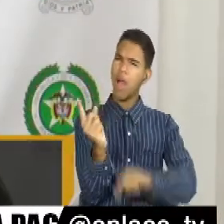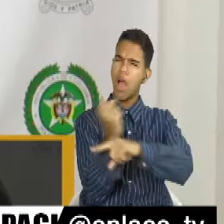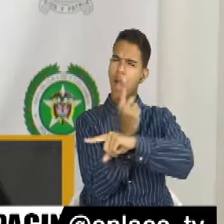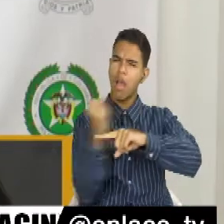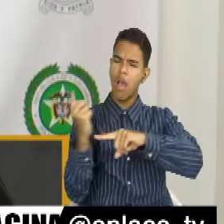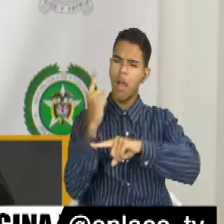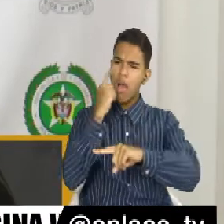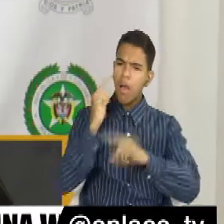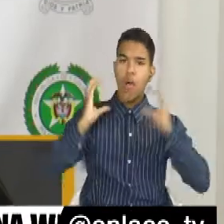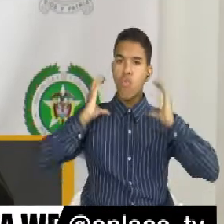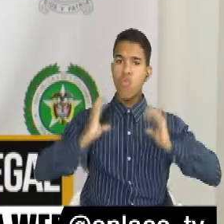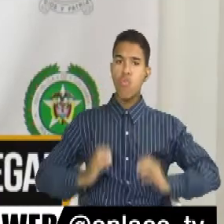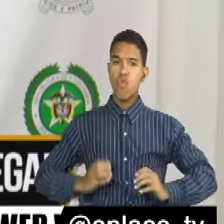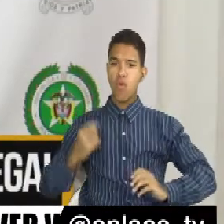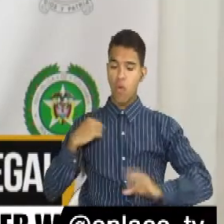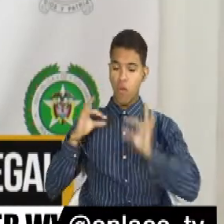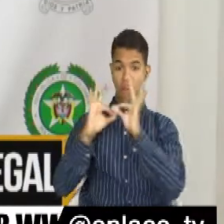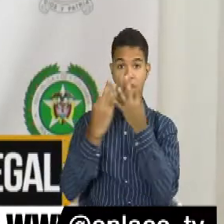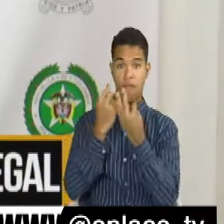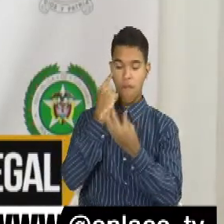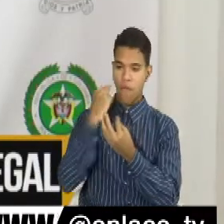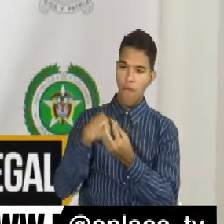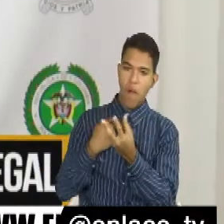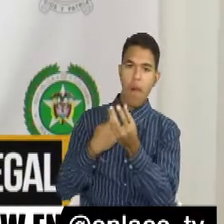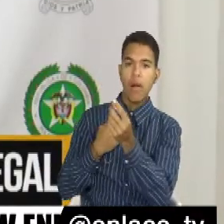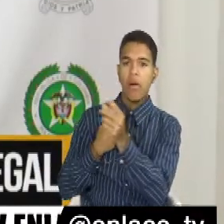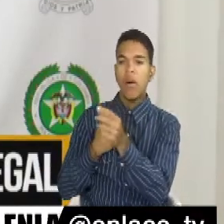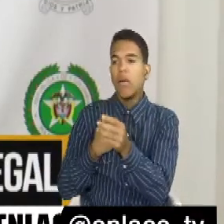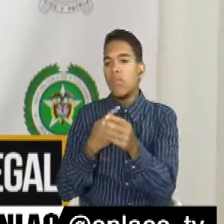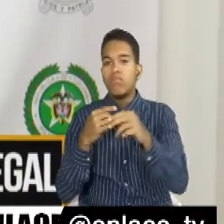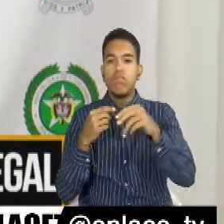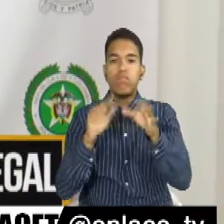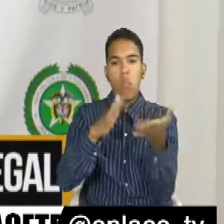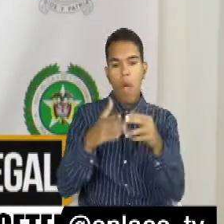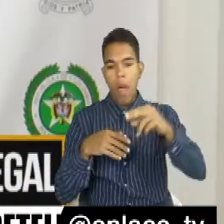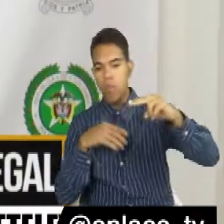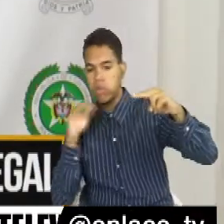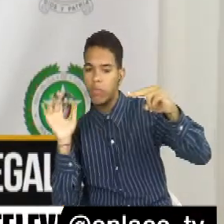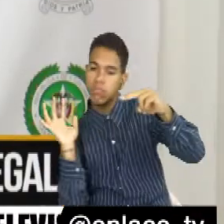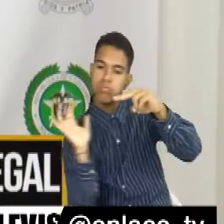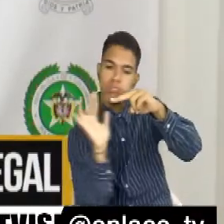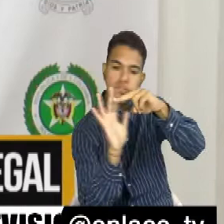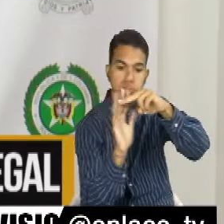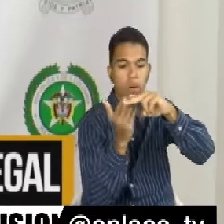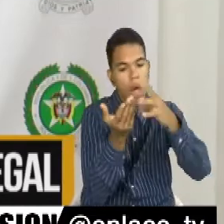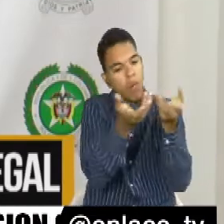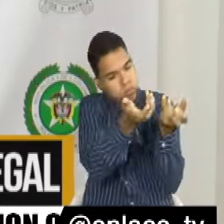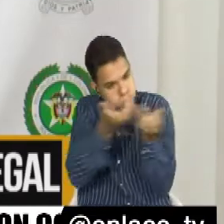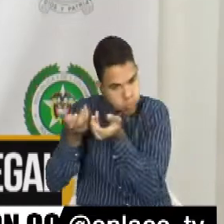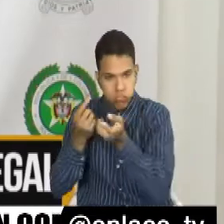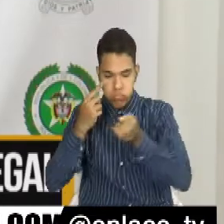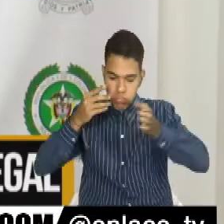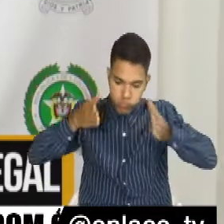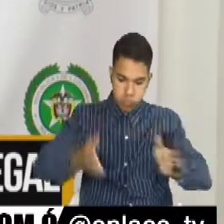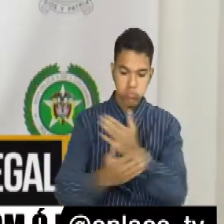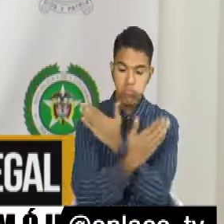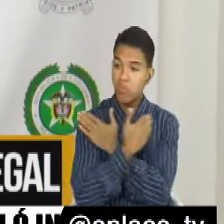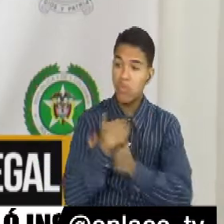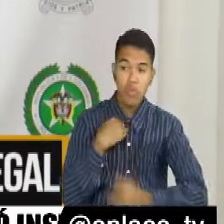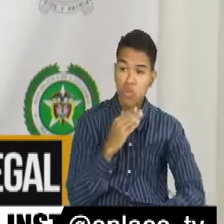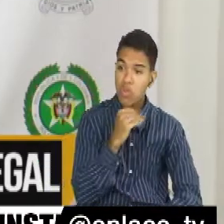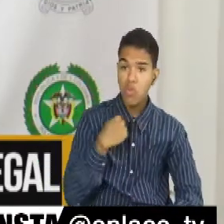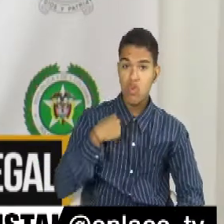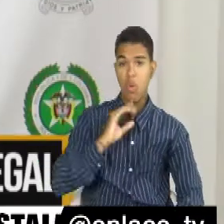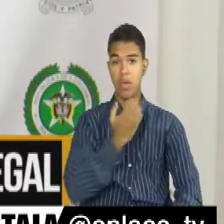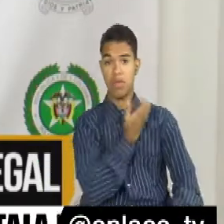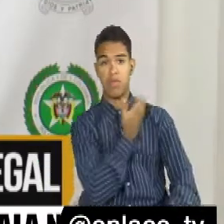poderlo reclamar. Si no, pues acudirán a la administración municipal para hacer el sepelio respectivo, teniendo en cuenta pues las normas